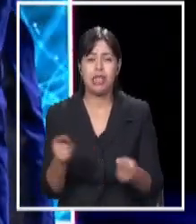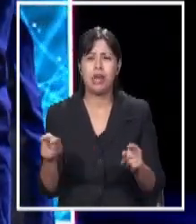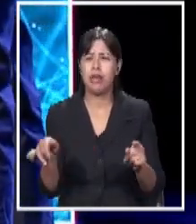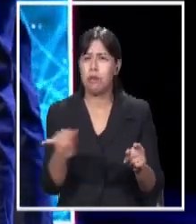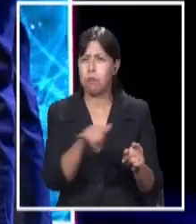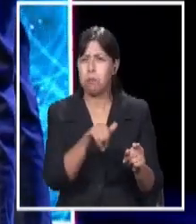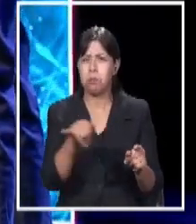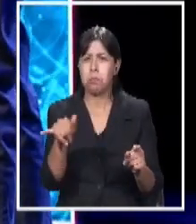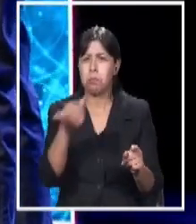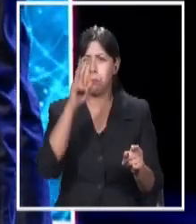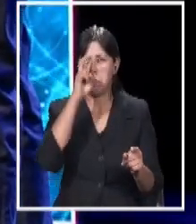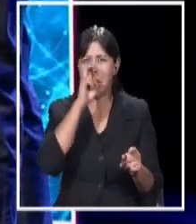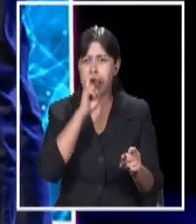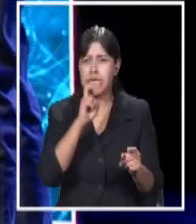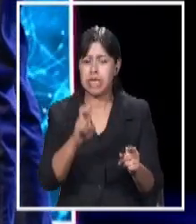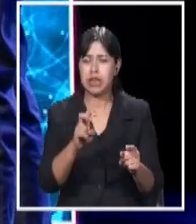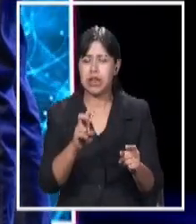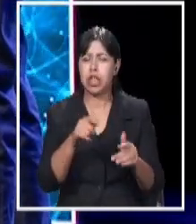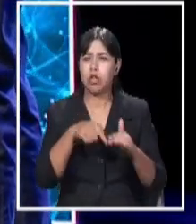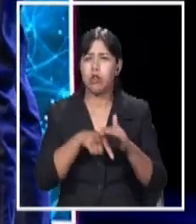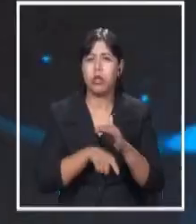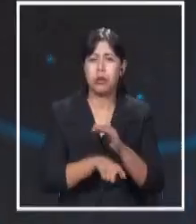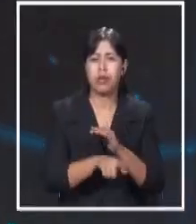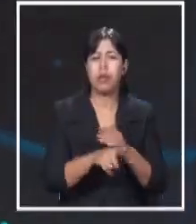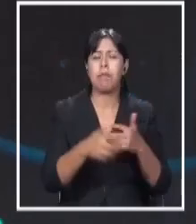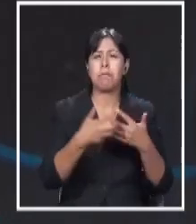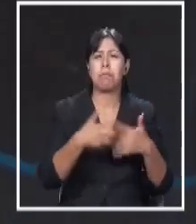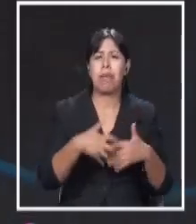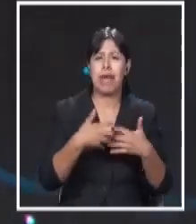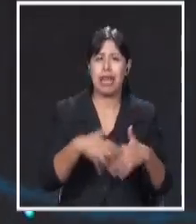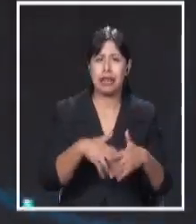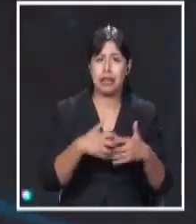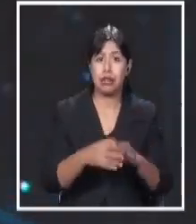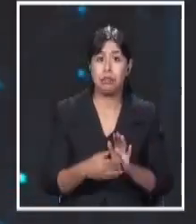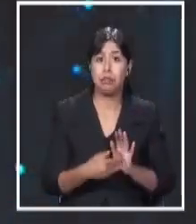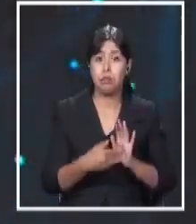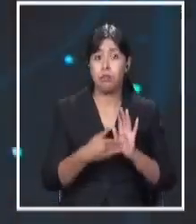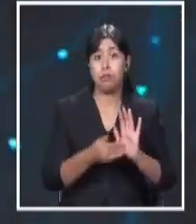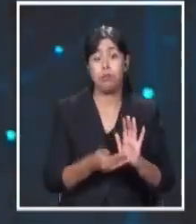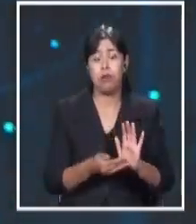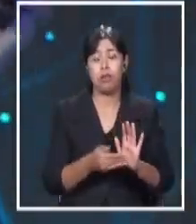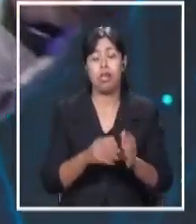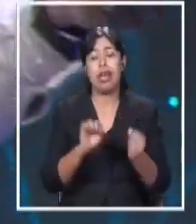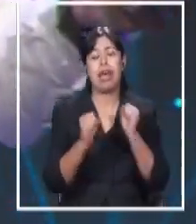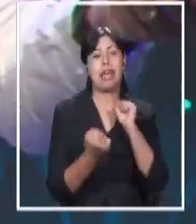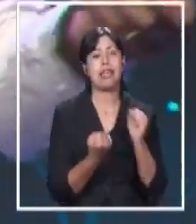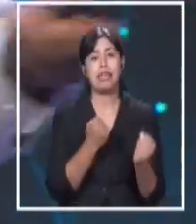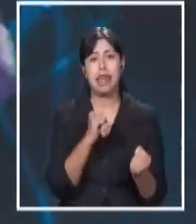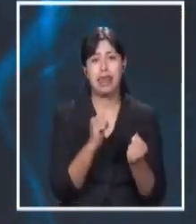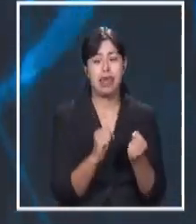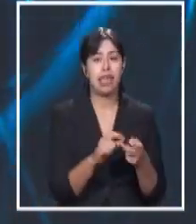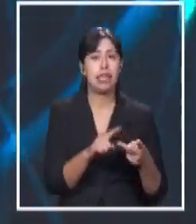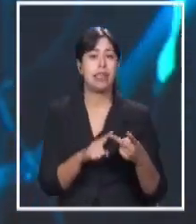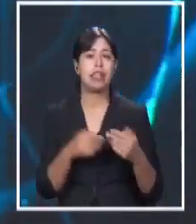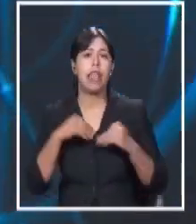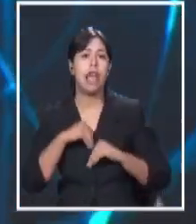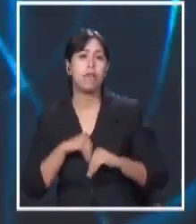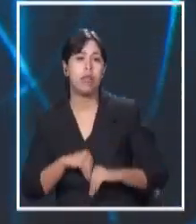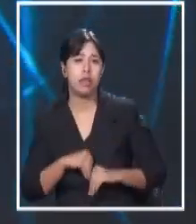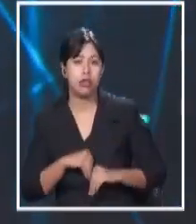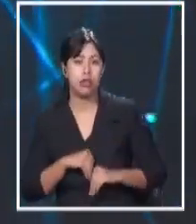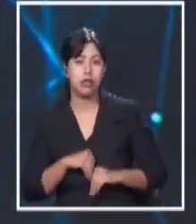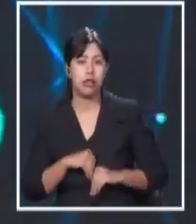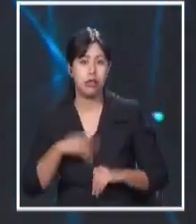comparten mecanismos subyacentes, que se expresan como ansiedad, como depresión, pero sin que